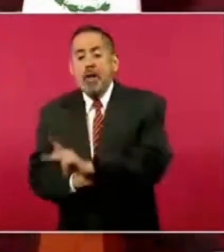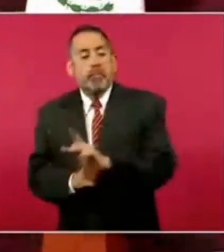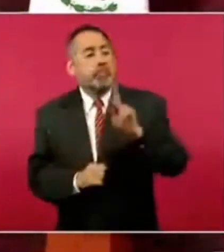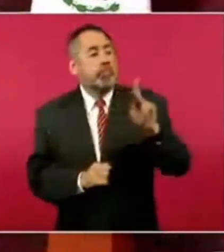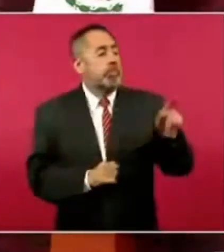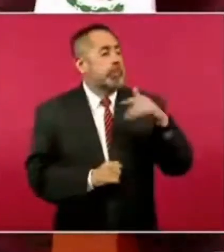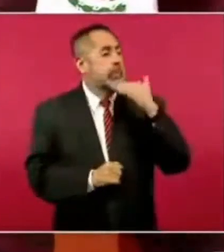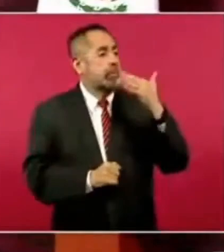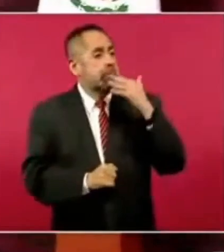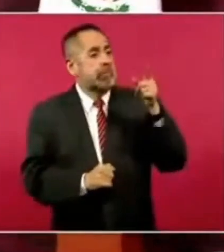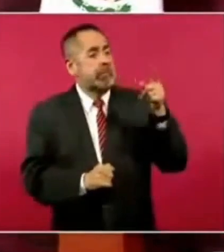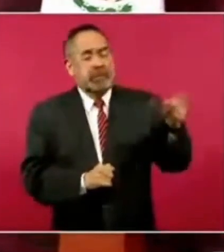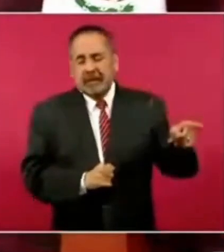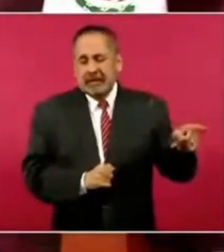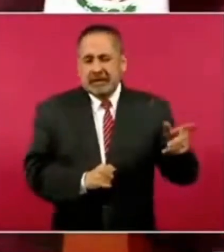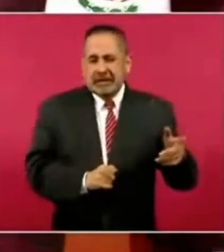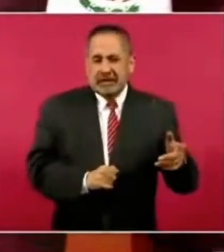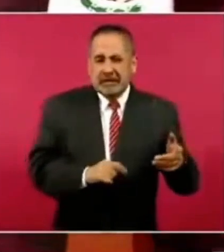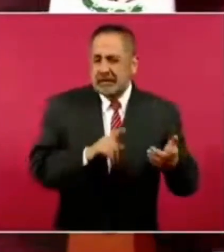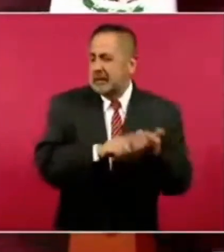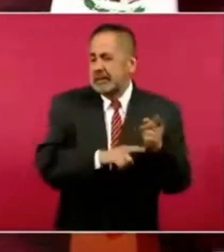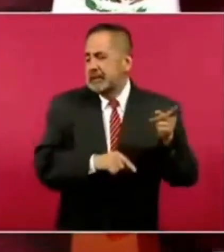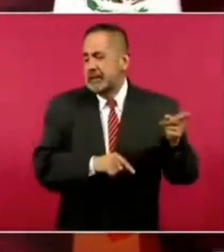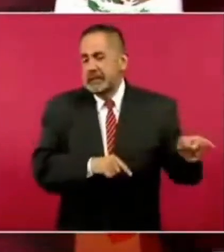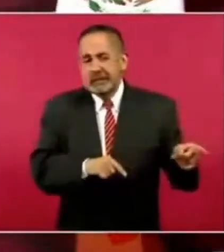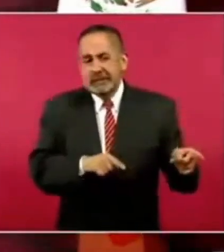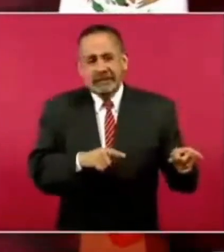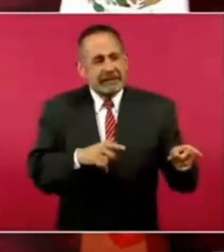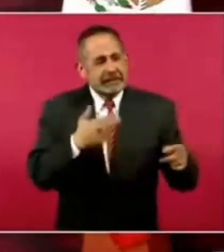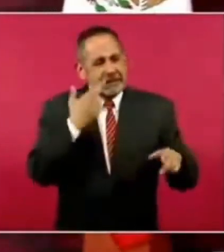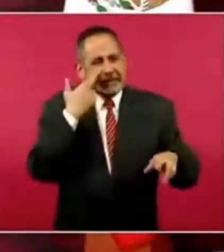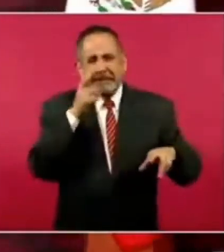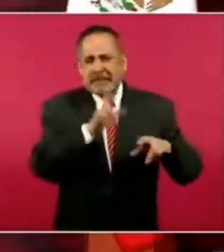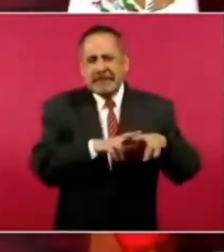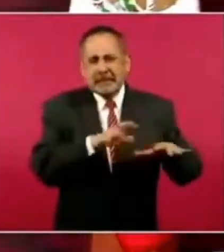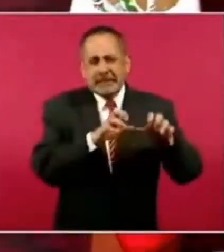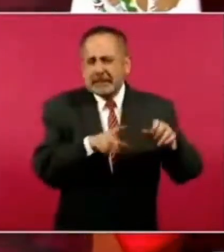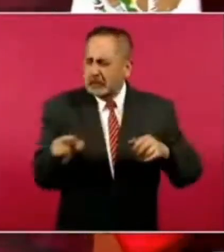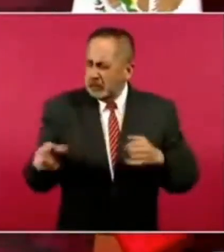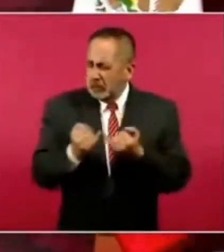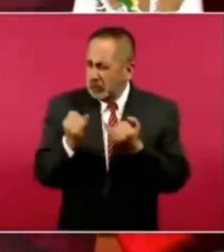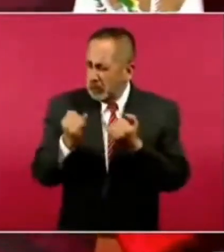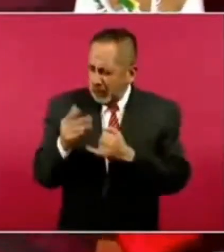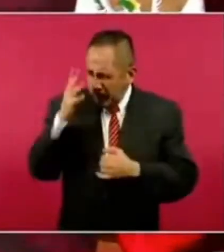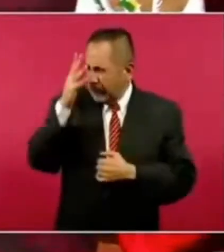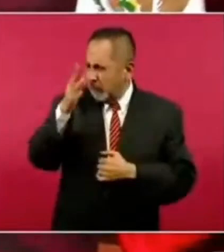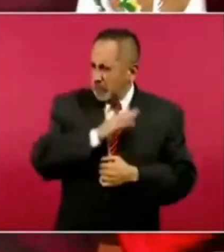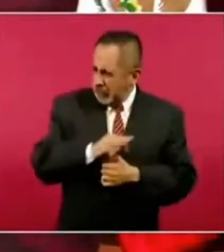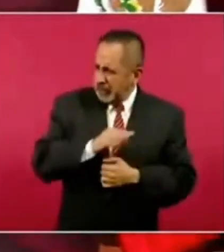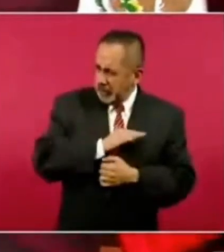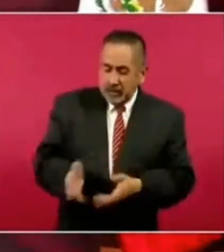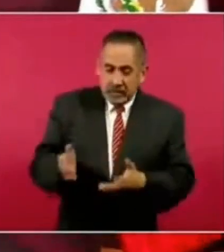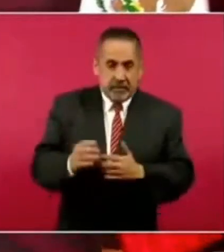seas como don fulano, un reverendo ladrón.